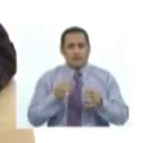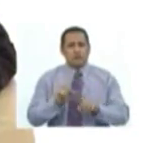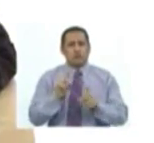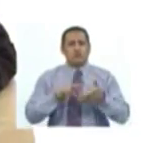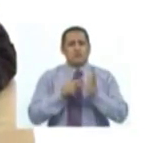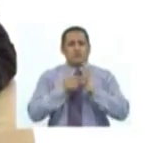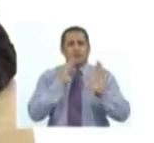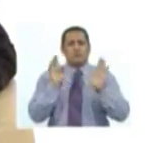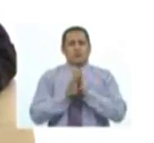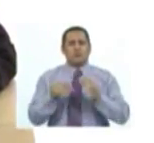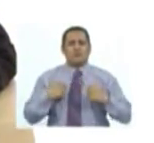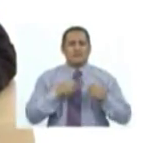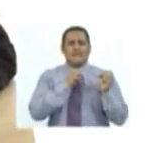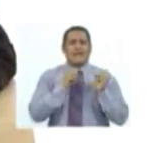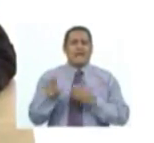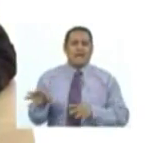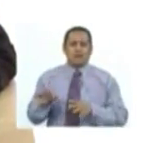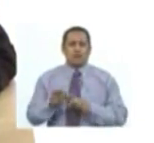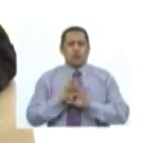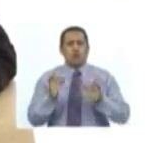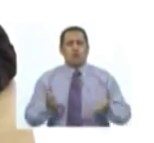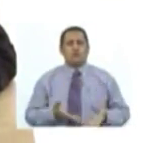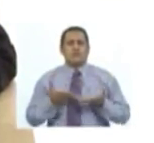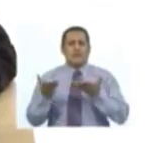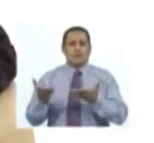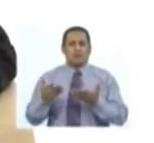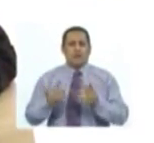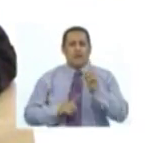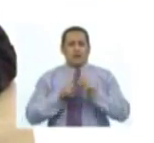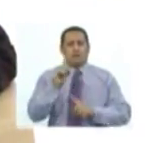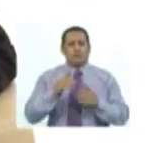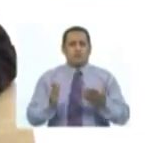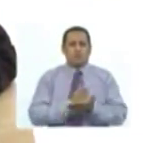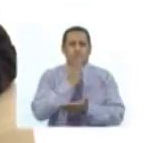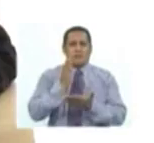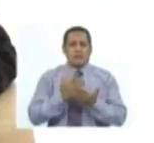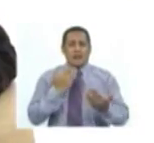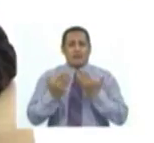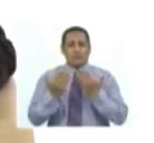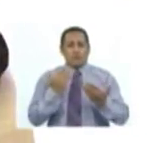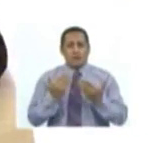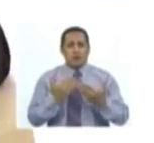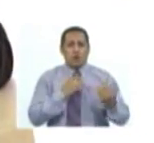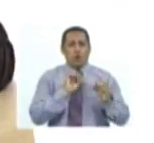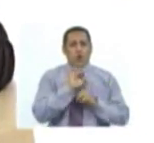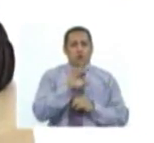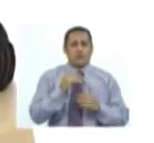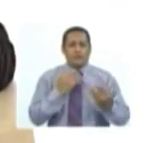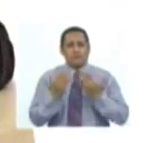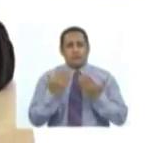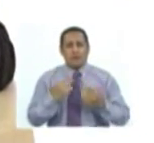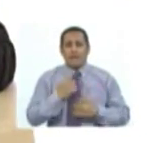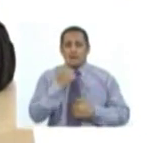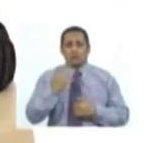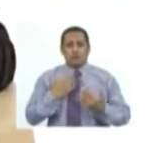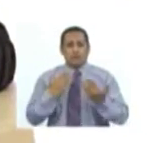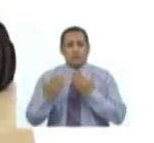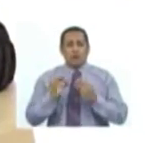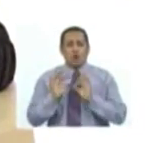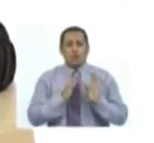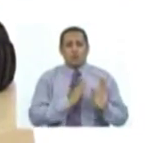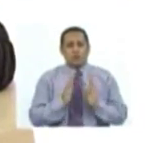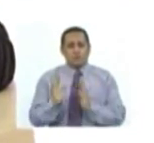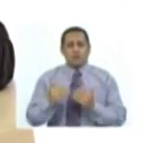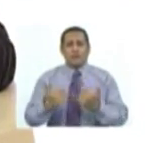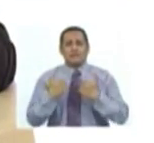tampoco estemos abandonándonos o cediendo ante el rito, ante la forma por la forma. Es una forma o es un procedimiento